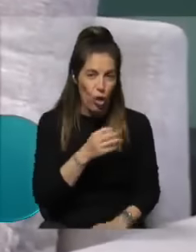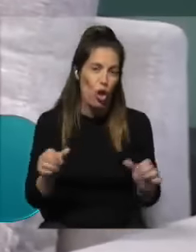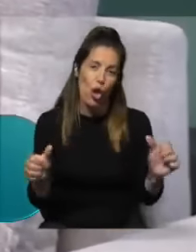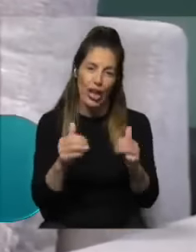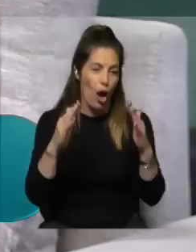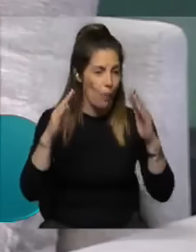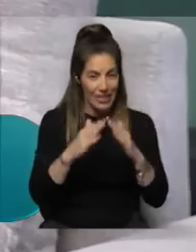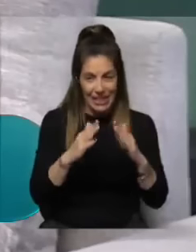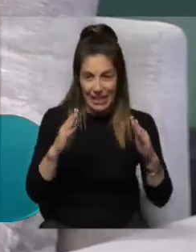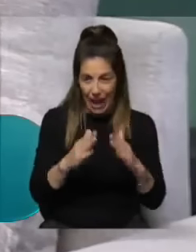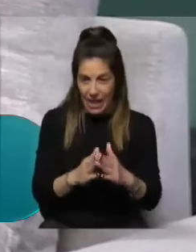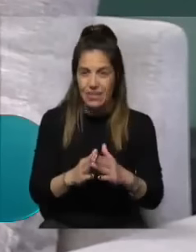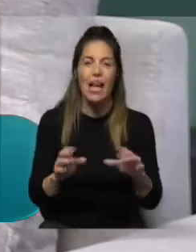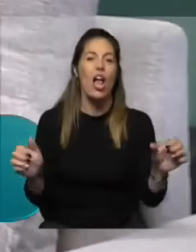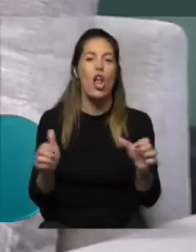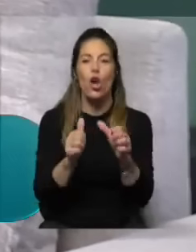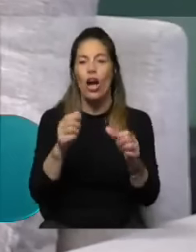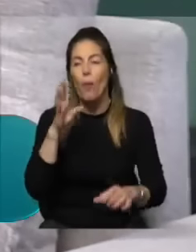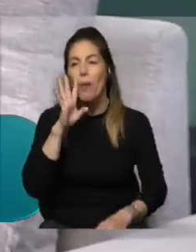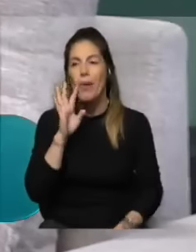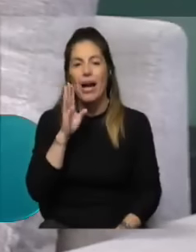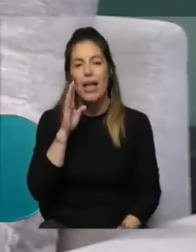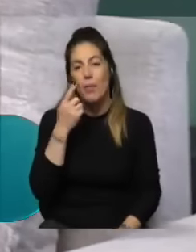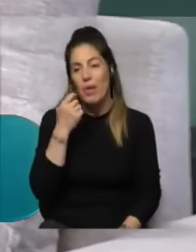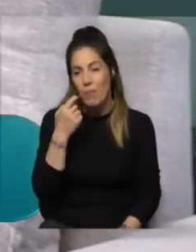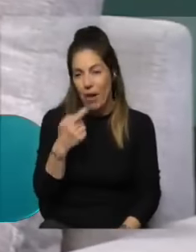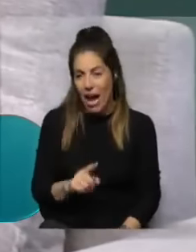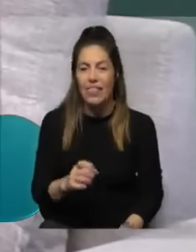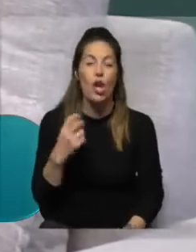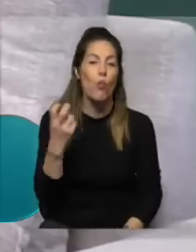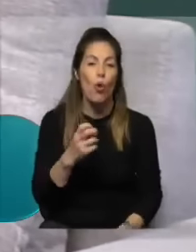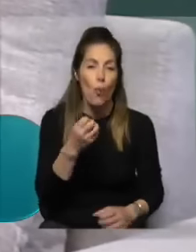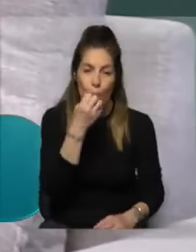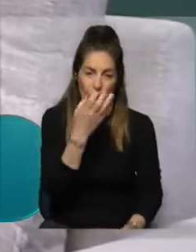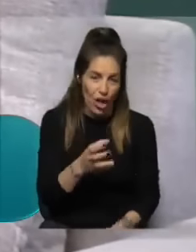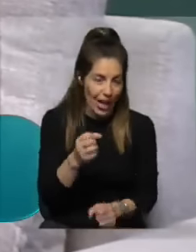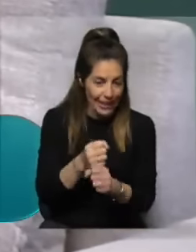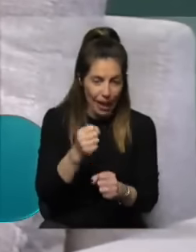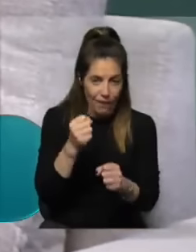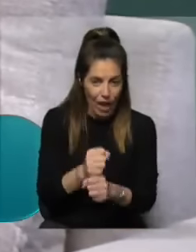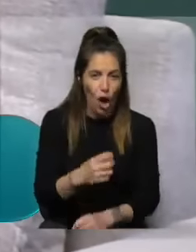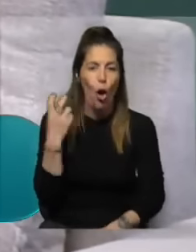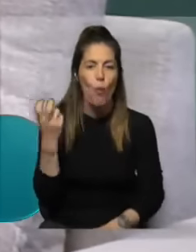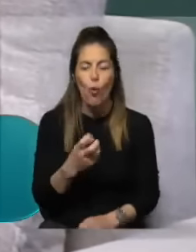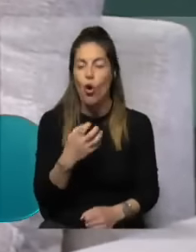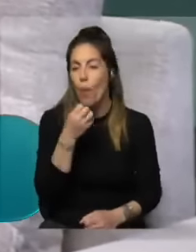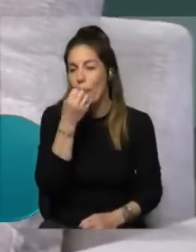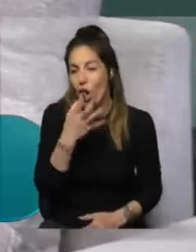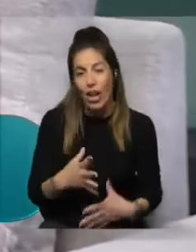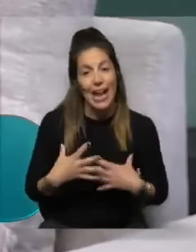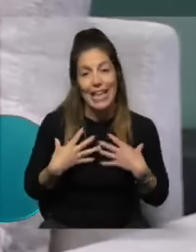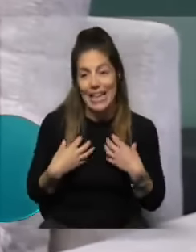en la dinámica con mis pares. Intento mejorar en el trabajo, intento mejorar en la salud.